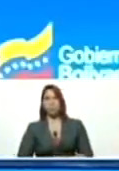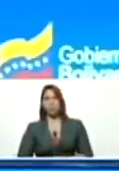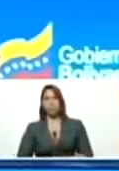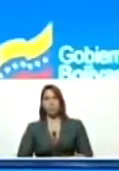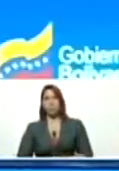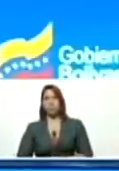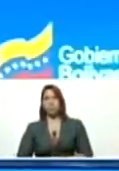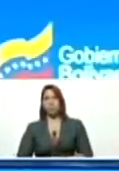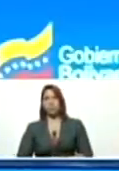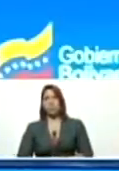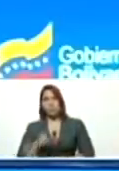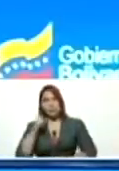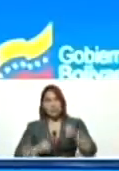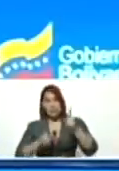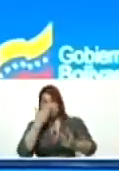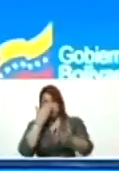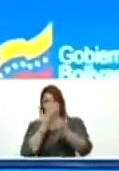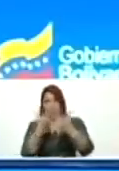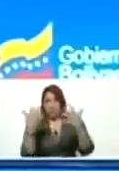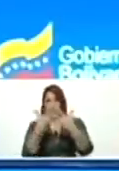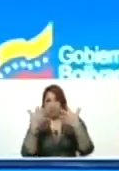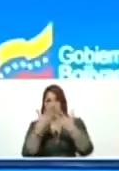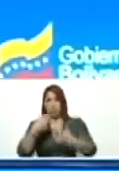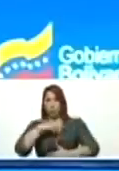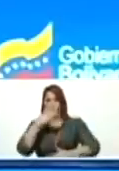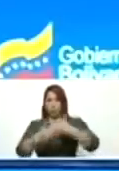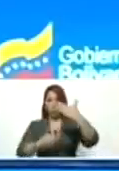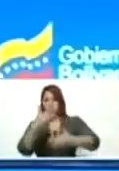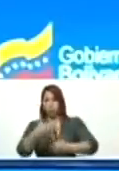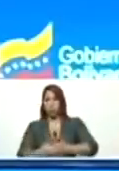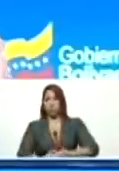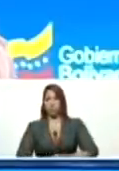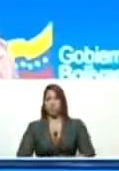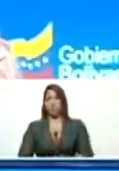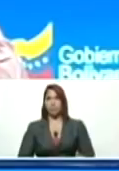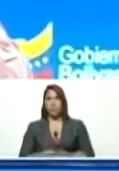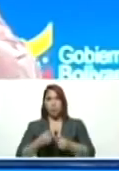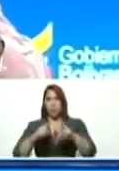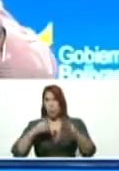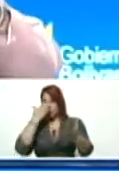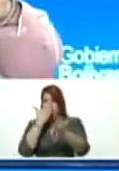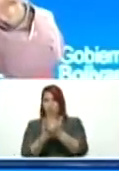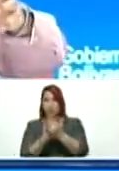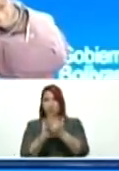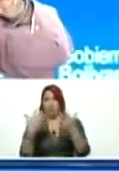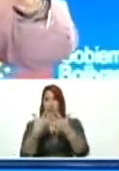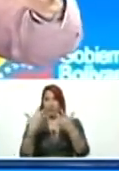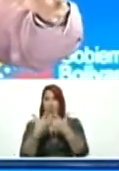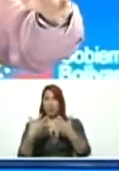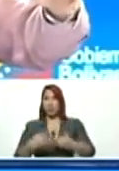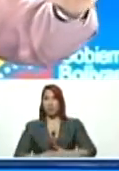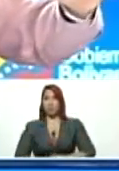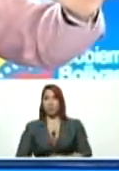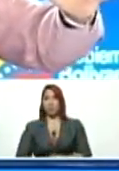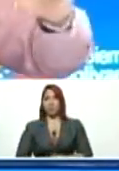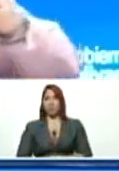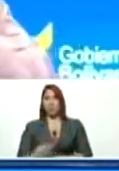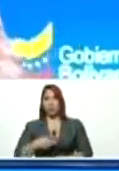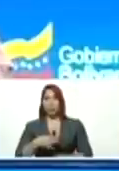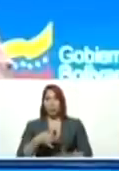en algunos frentes de batalla avanzamos en otros frentes de batalla nos